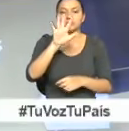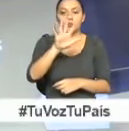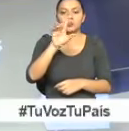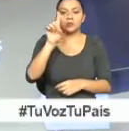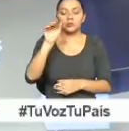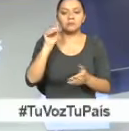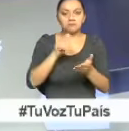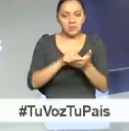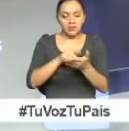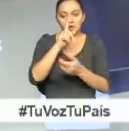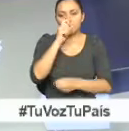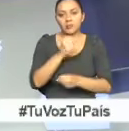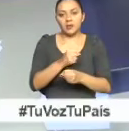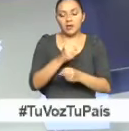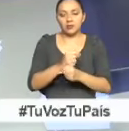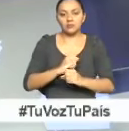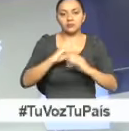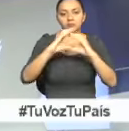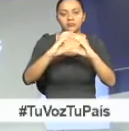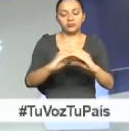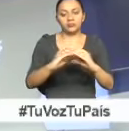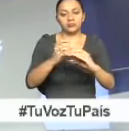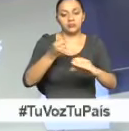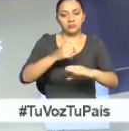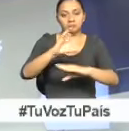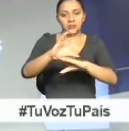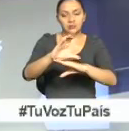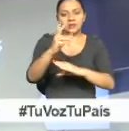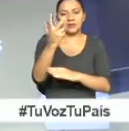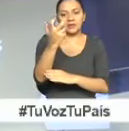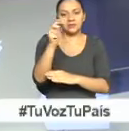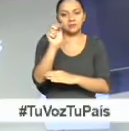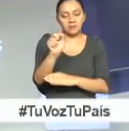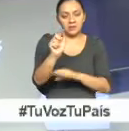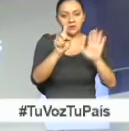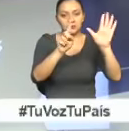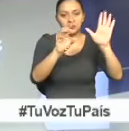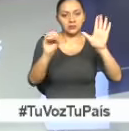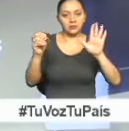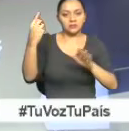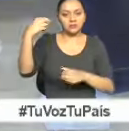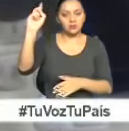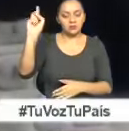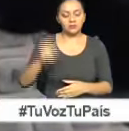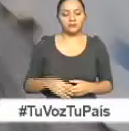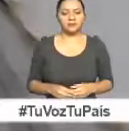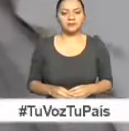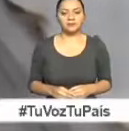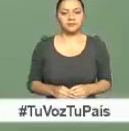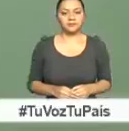nuevos empleos y una inversión de 13.600 millones de dólares.